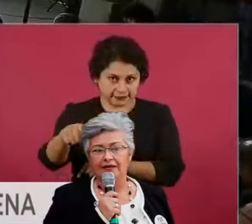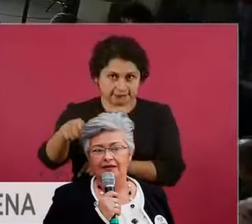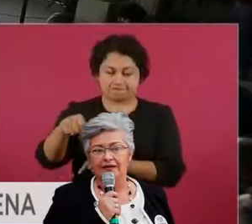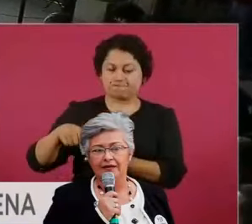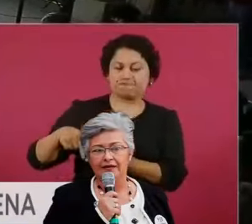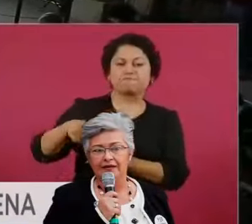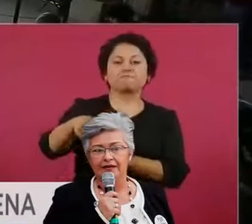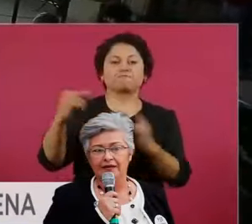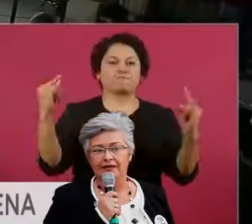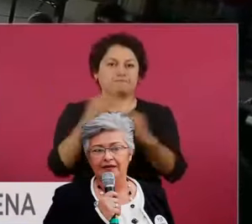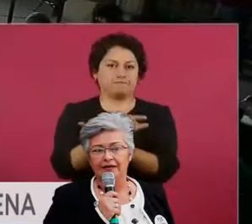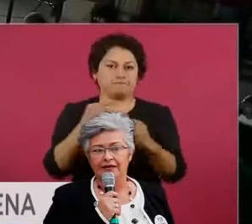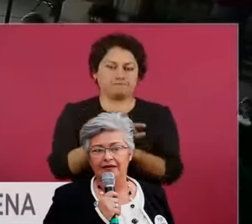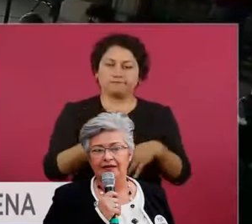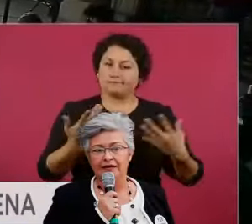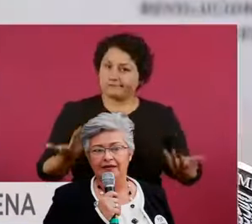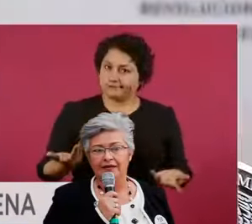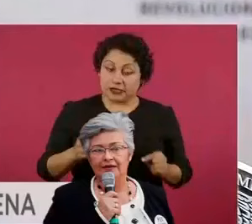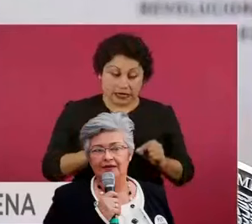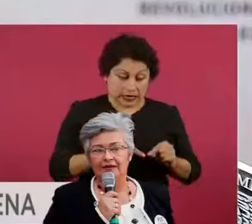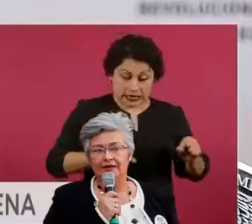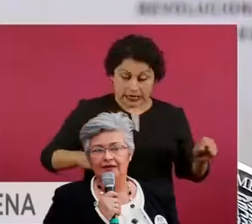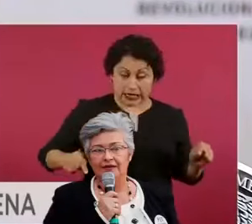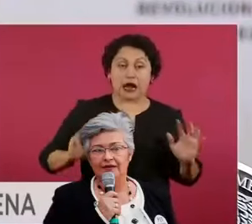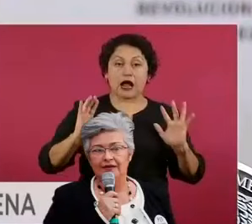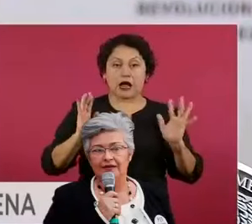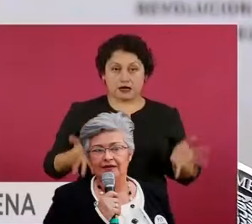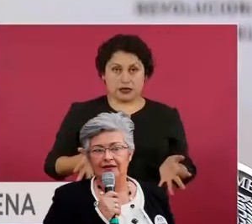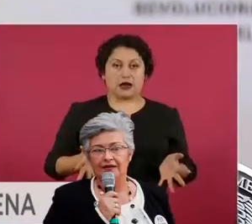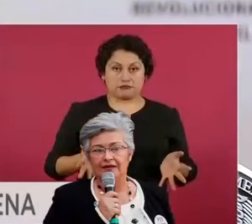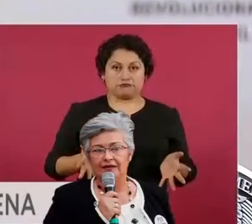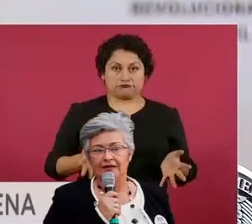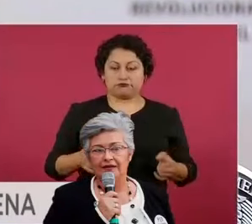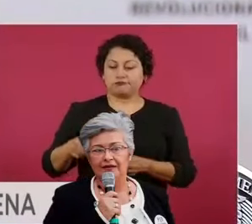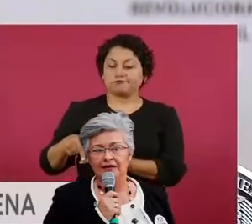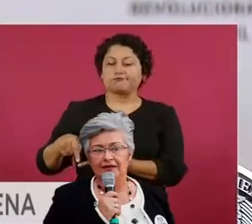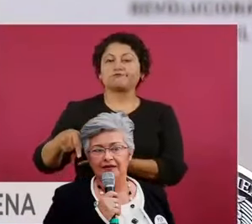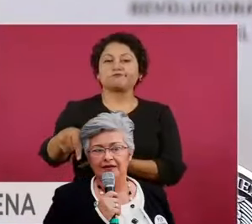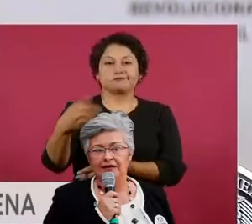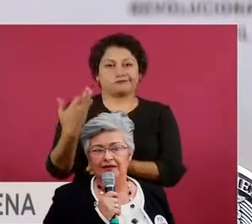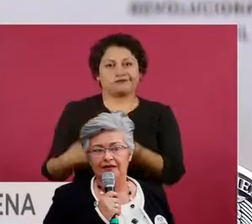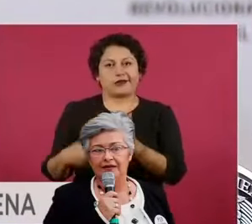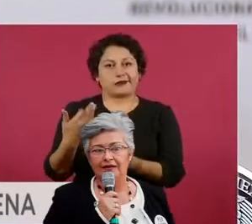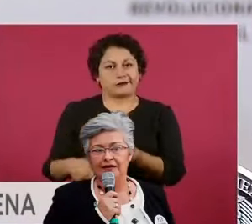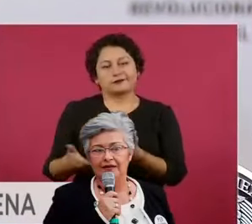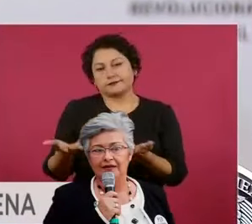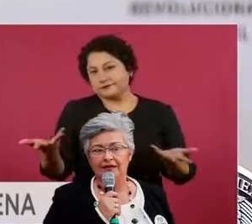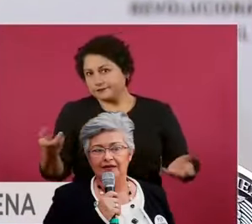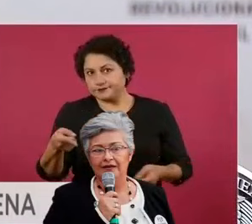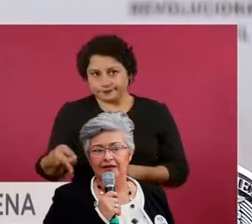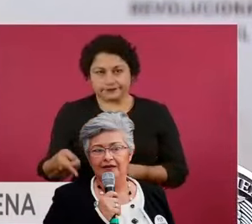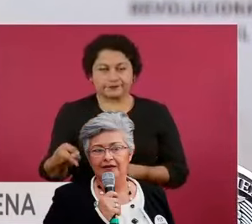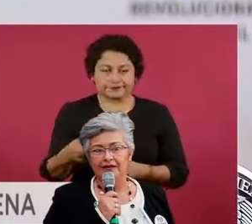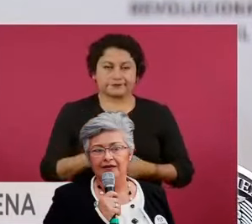escoger funcionarios públicos es 90% lealtad y 10%